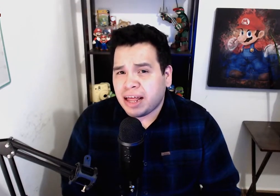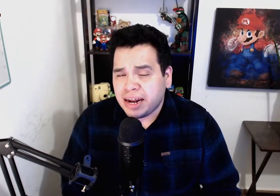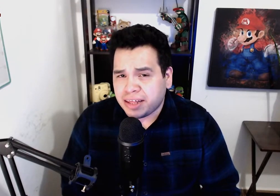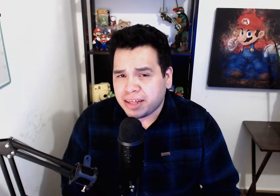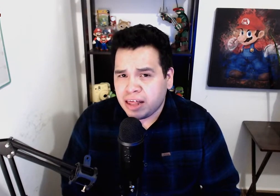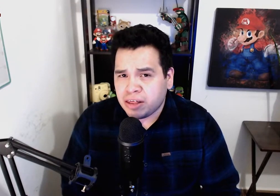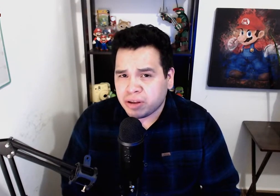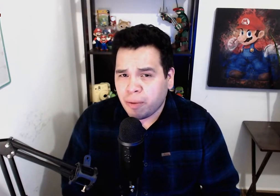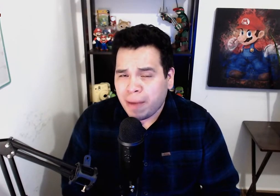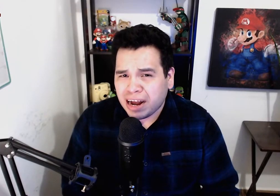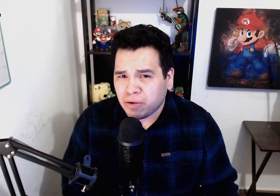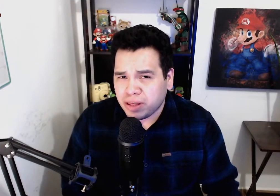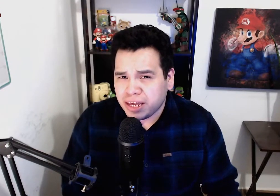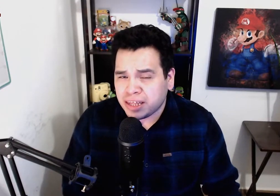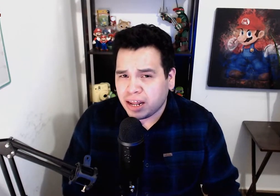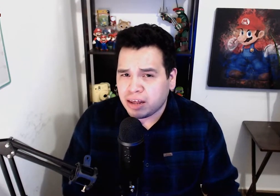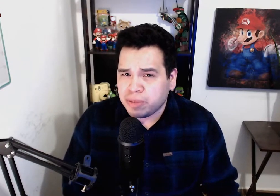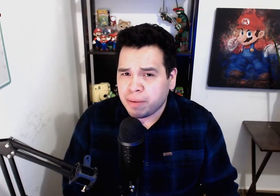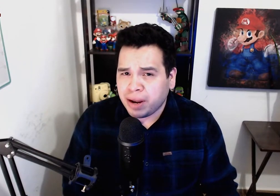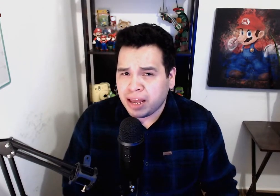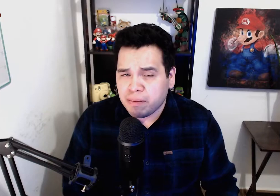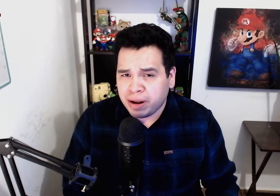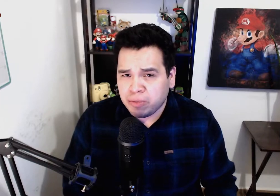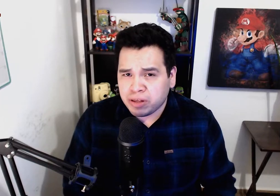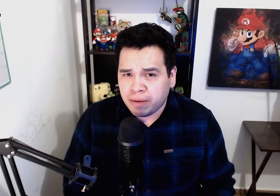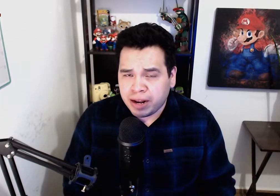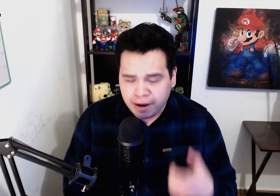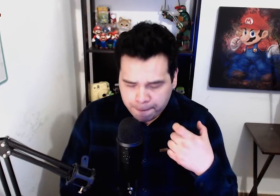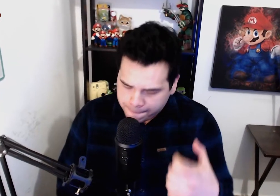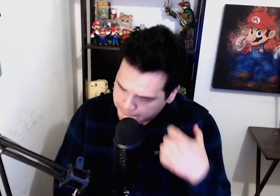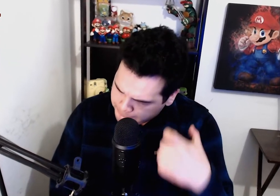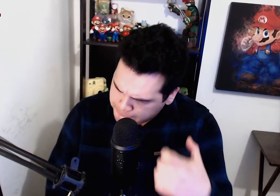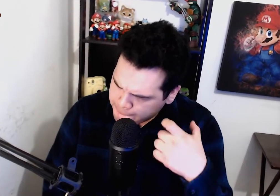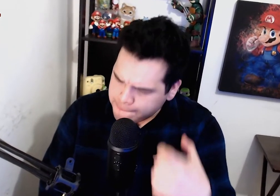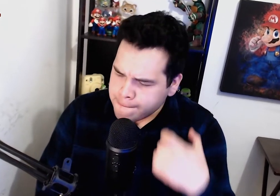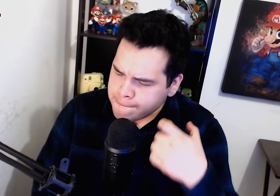Nacional realizará el sorteo magno el 15 de septiembre y hay premios que miren.